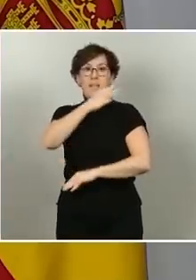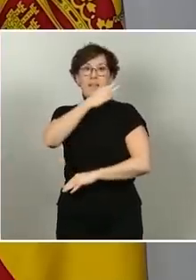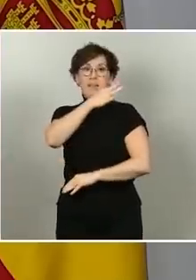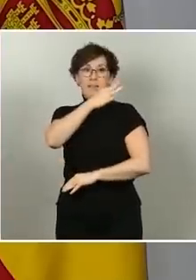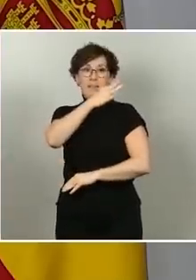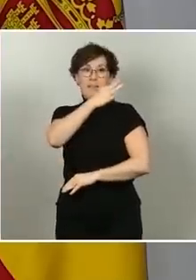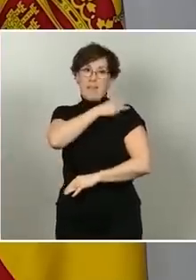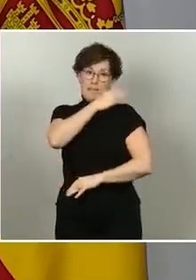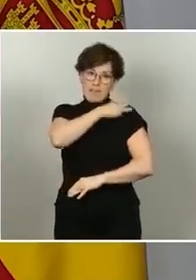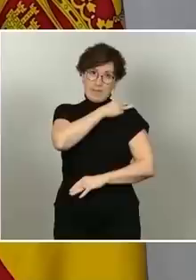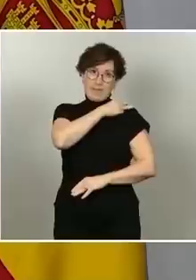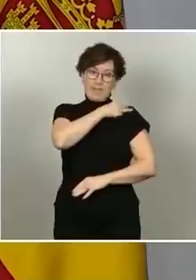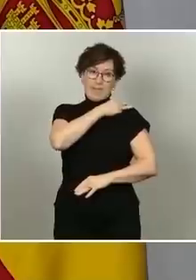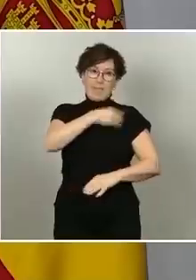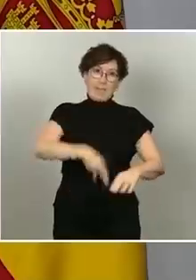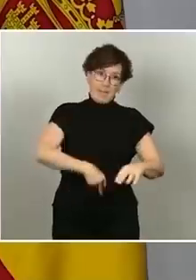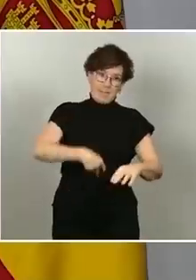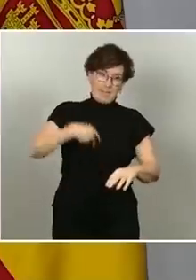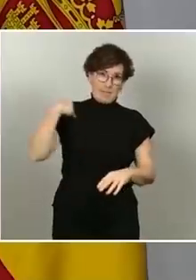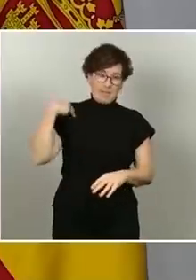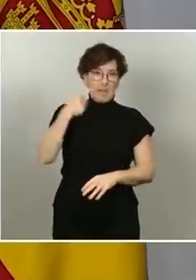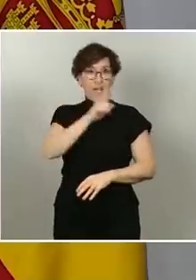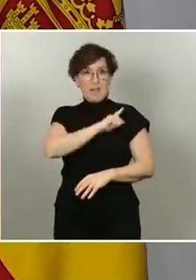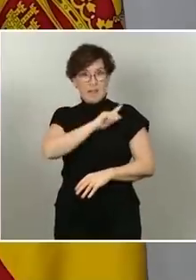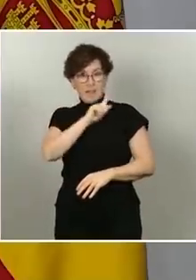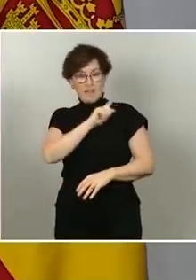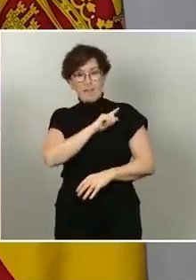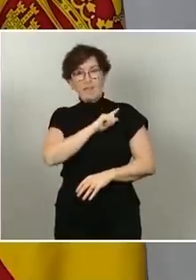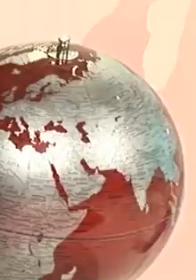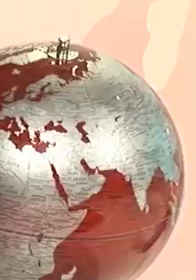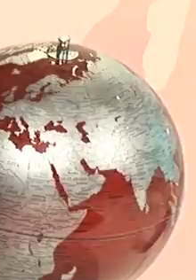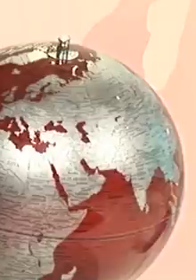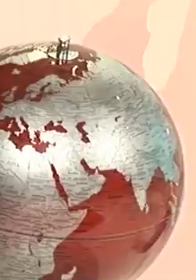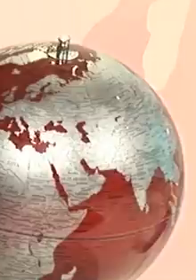lo que nos ha caído encima. Dios mío, lo que nos ha caído encima.